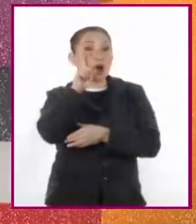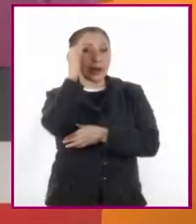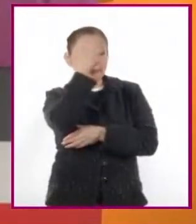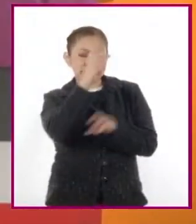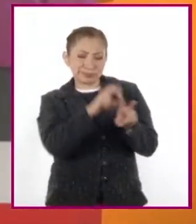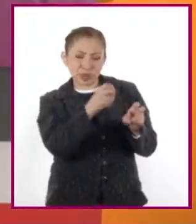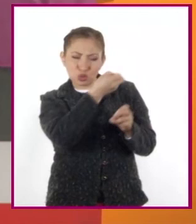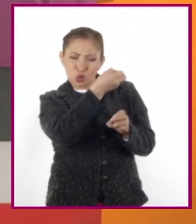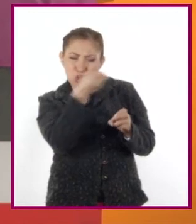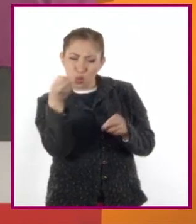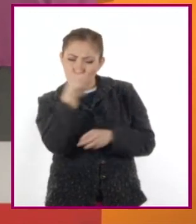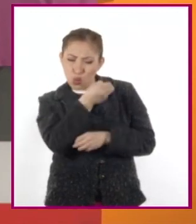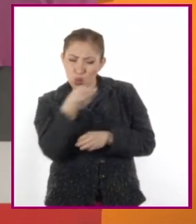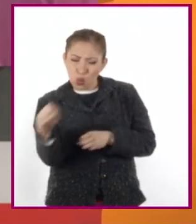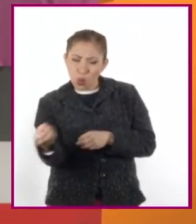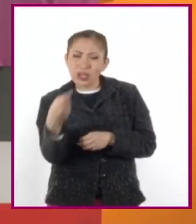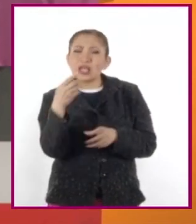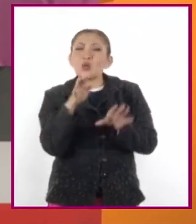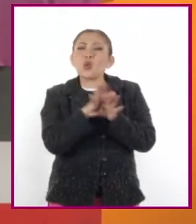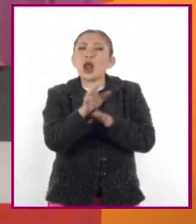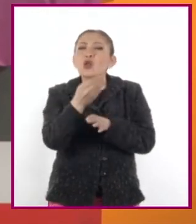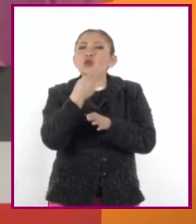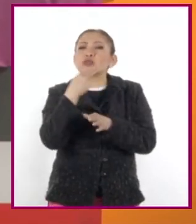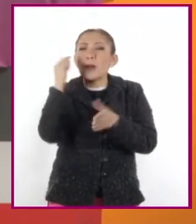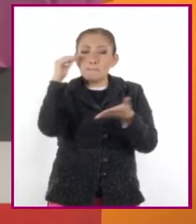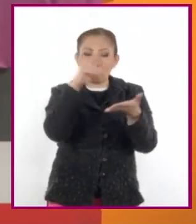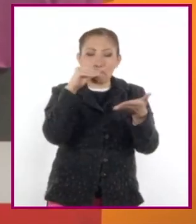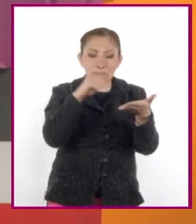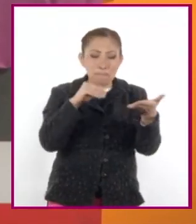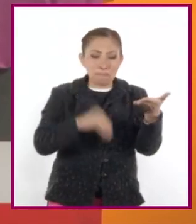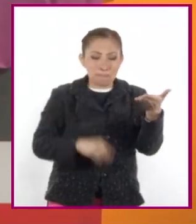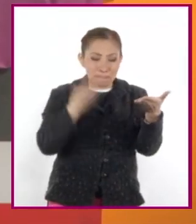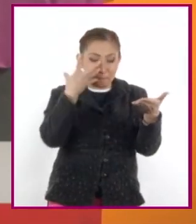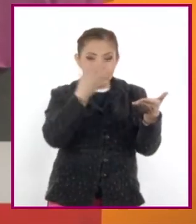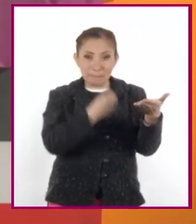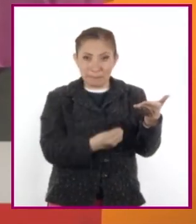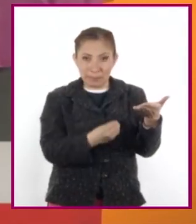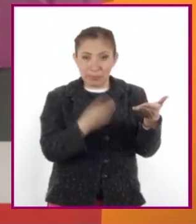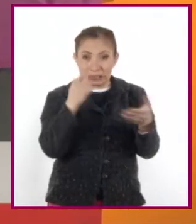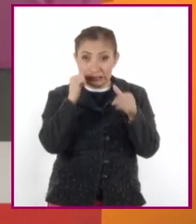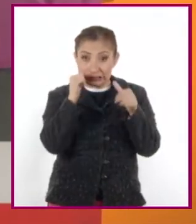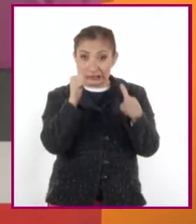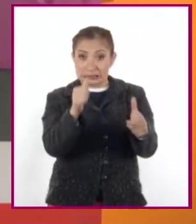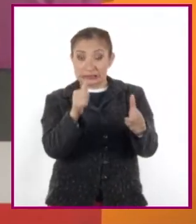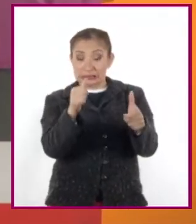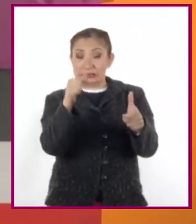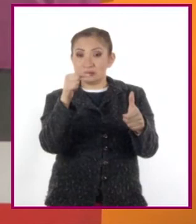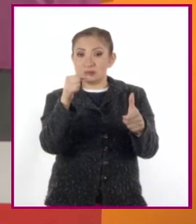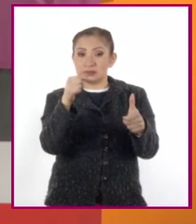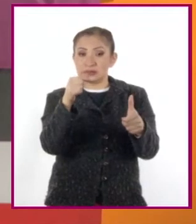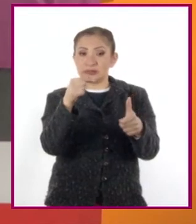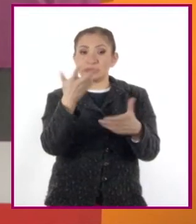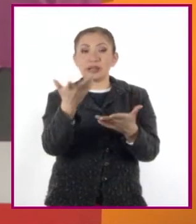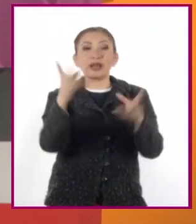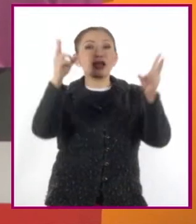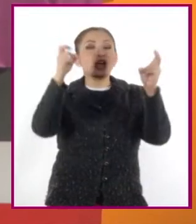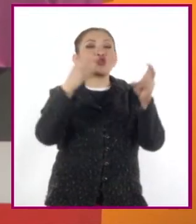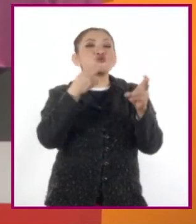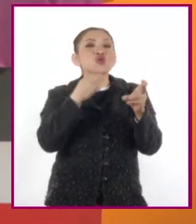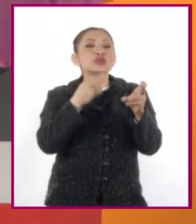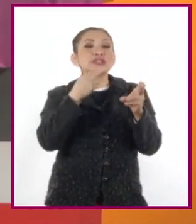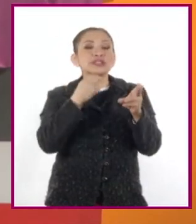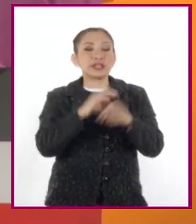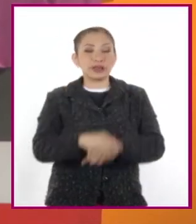su estructura y los recursos estilísticos a los que recurre. Pongamos atención a El dulce